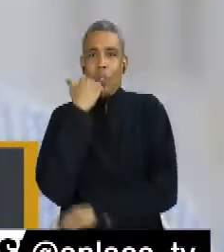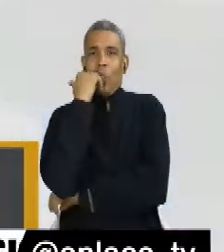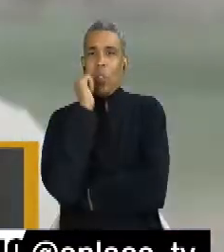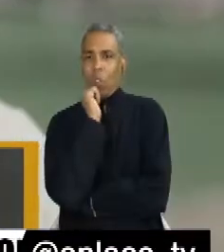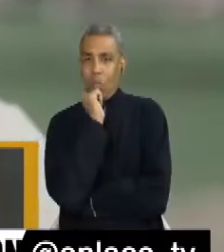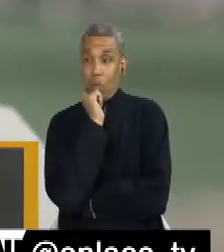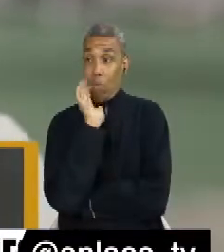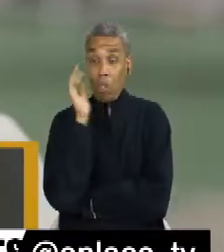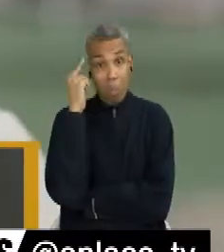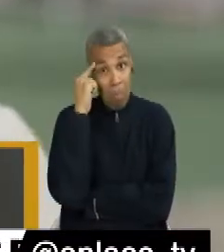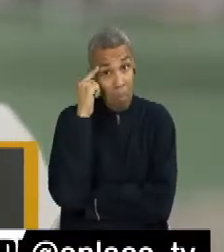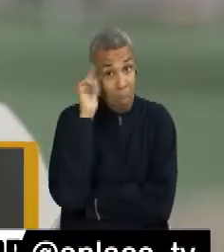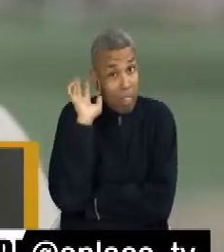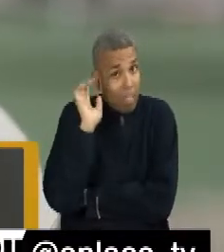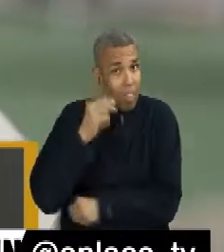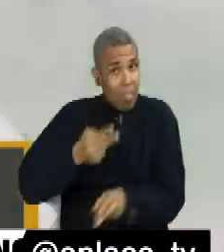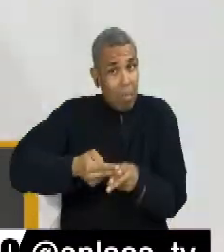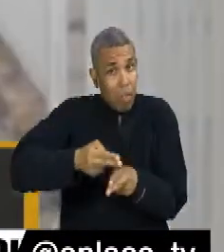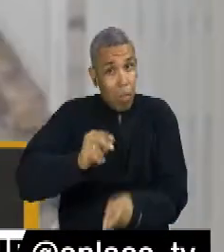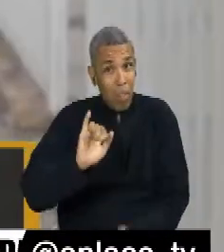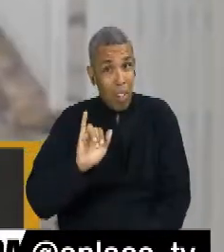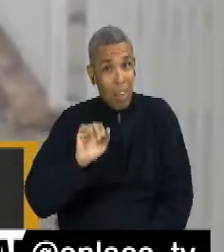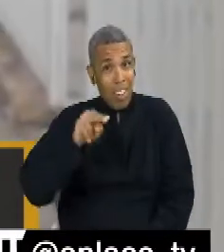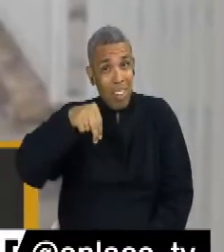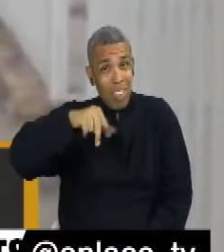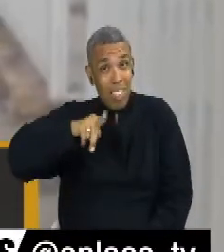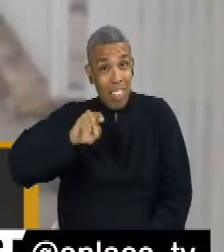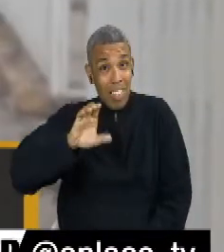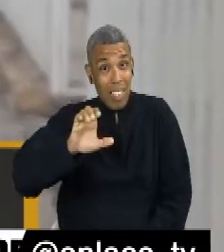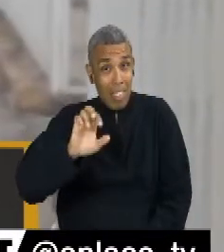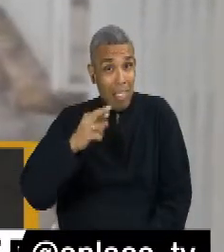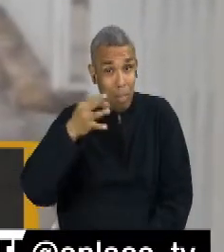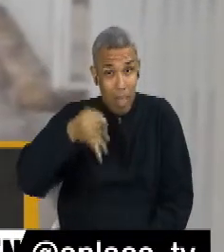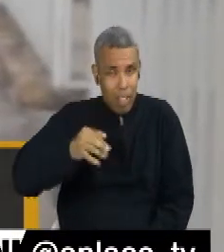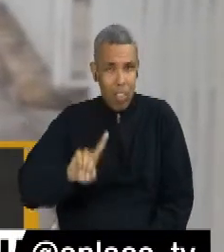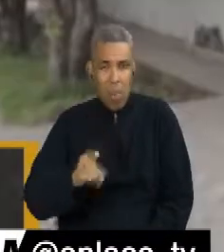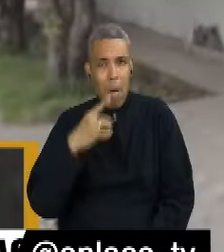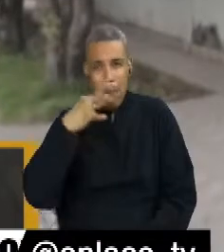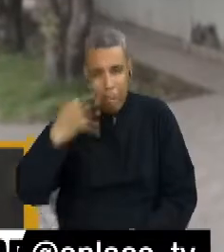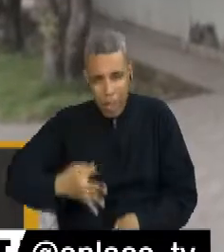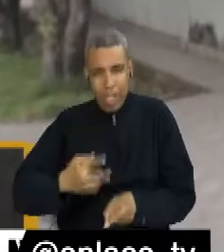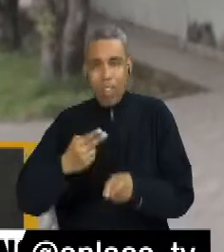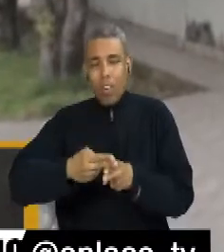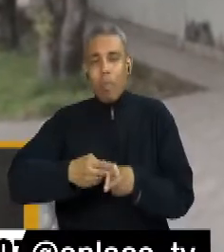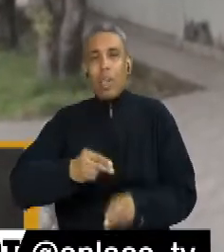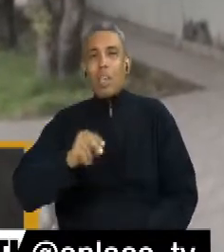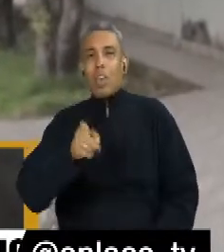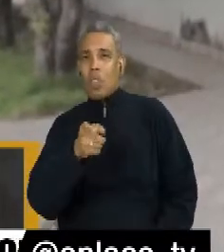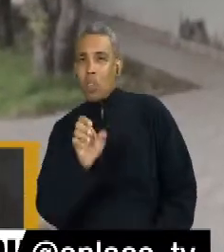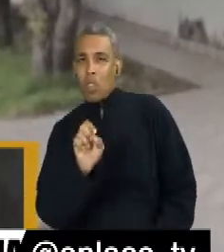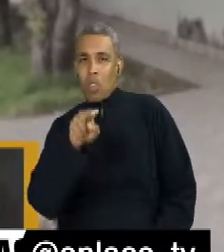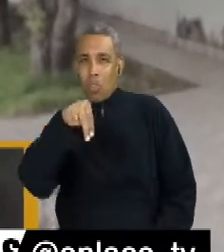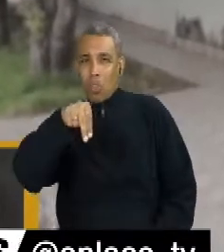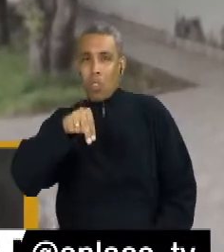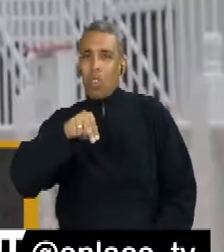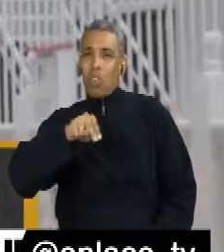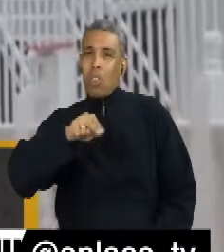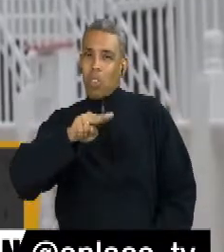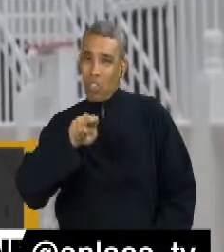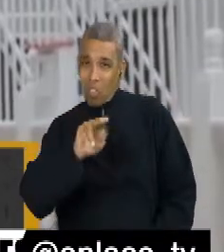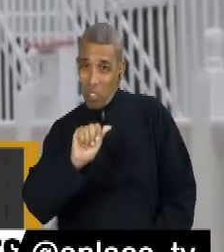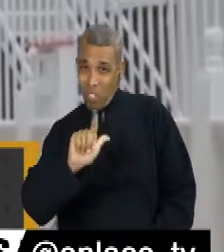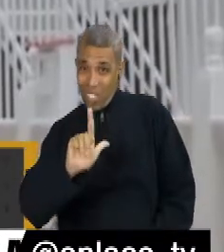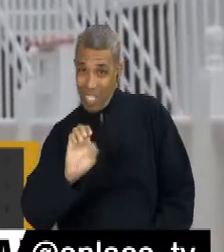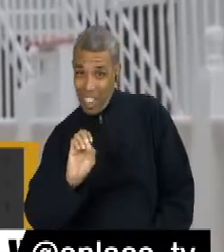Inscredial. No, señora, no sé. Pues bien, su nombre es Gonzalo Jiménez de Quesada, ubicado en la Comuna 1 de Barranca Bermeja.